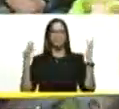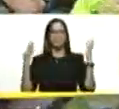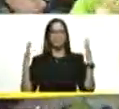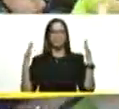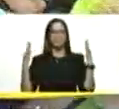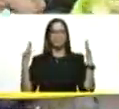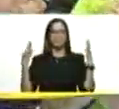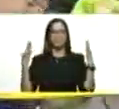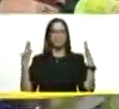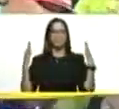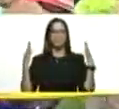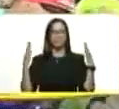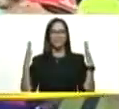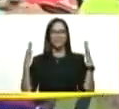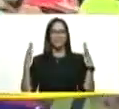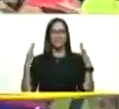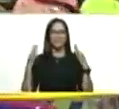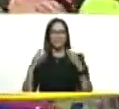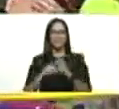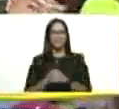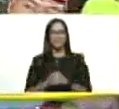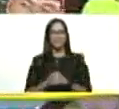Piense ustedes,